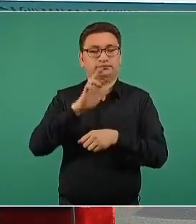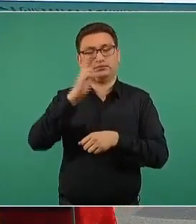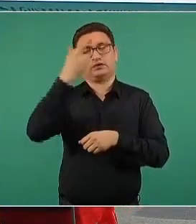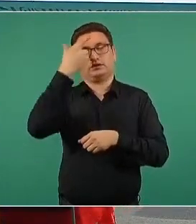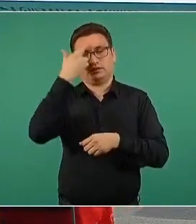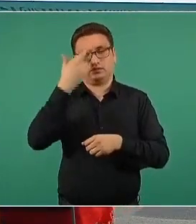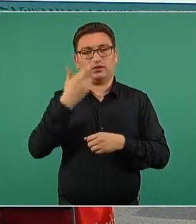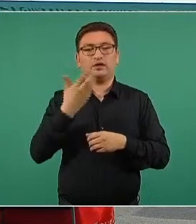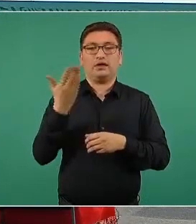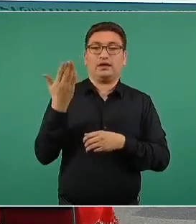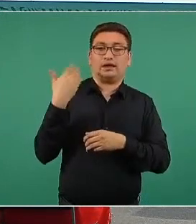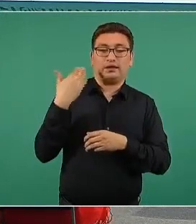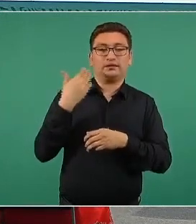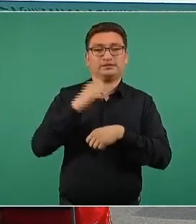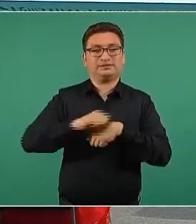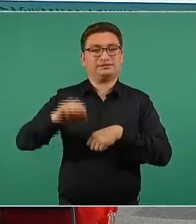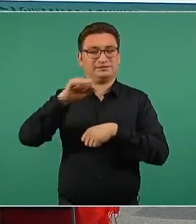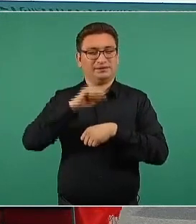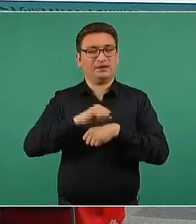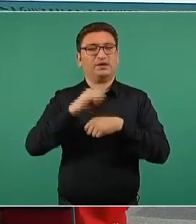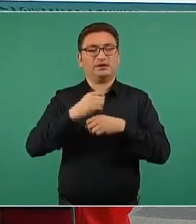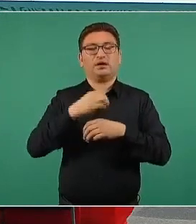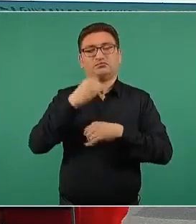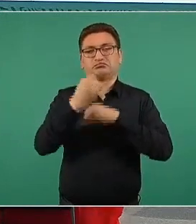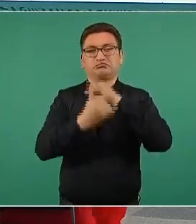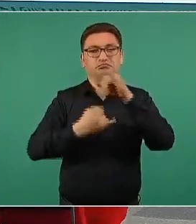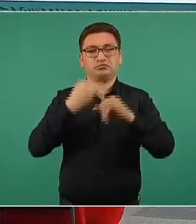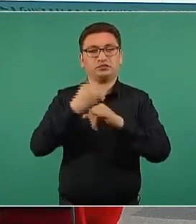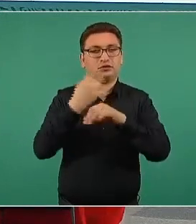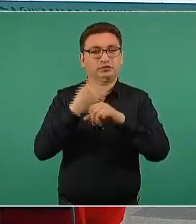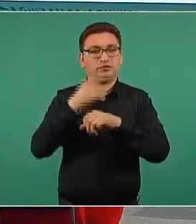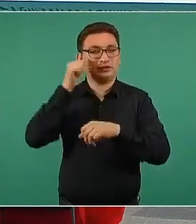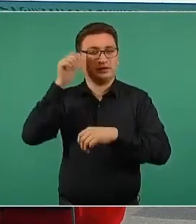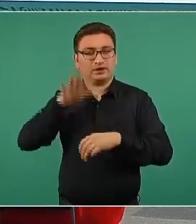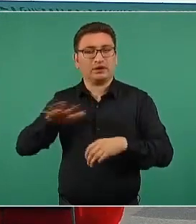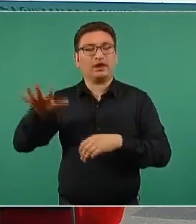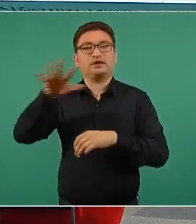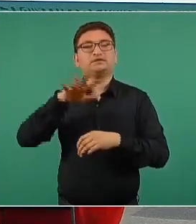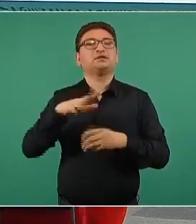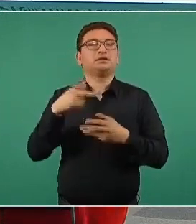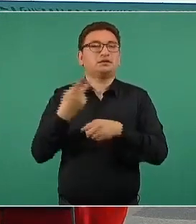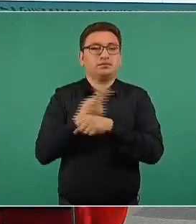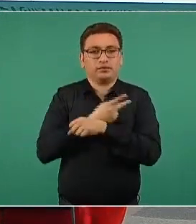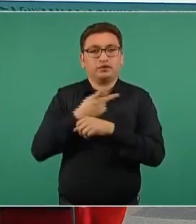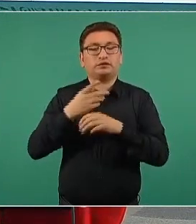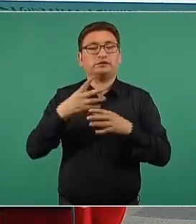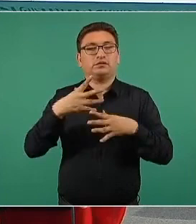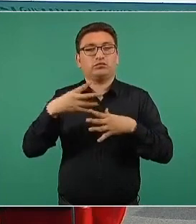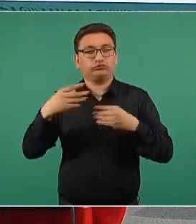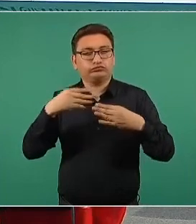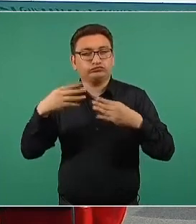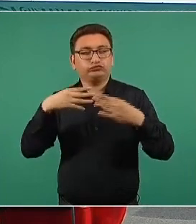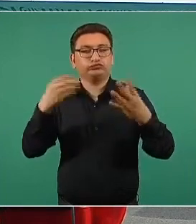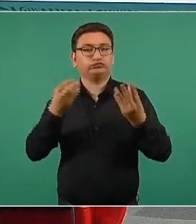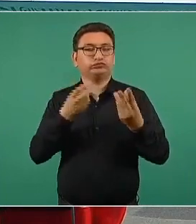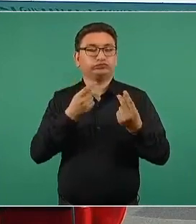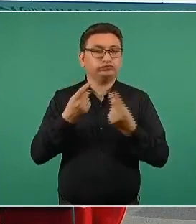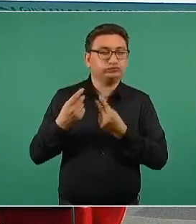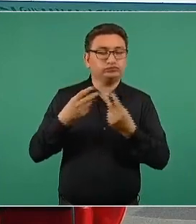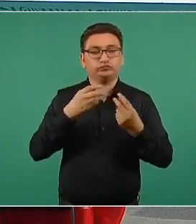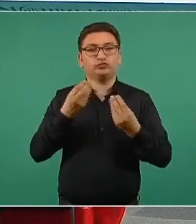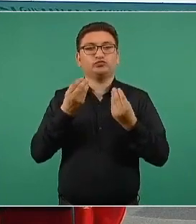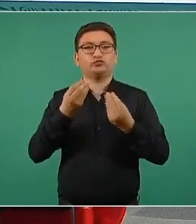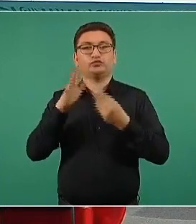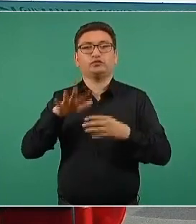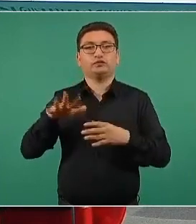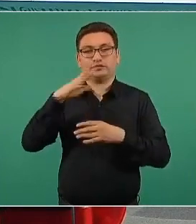las últimas semanas que se ha presentado el panorama internacional, en Asia comentamos que estaba ocurriendo una transmisión sumamente activa, sobre todo en